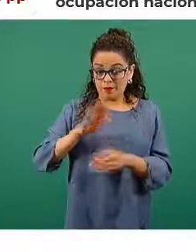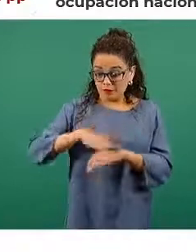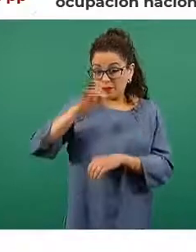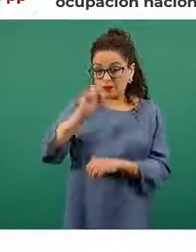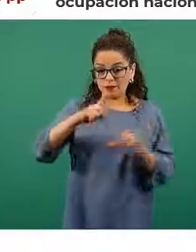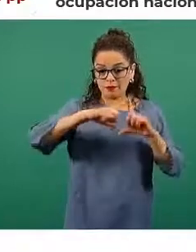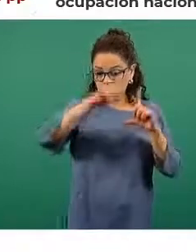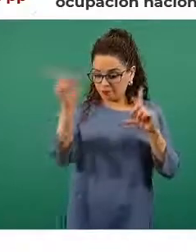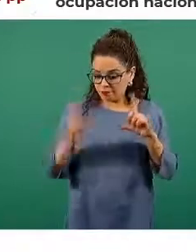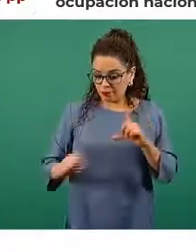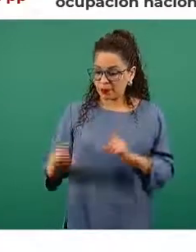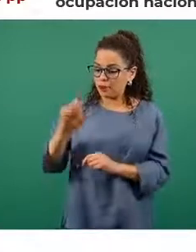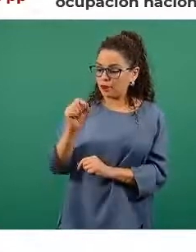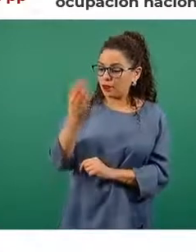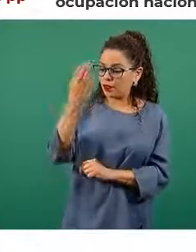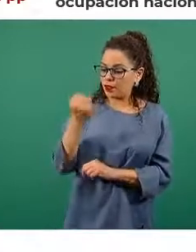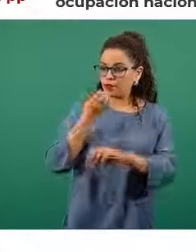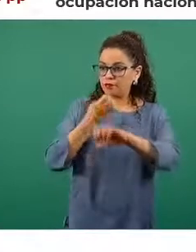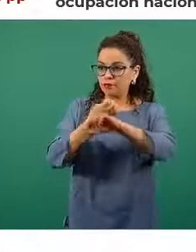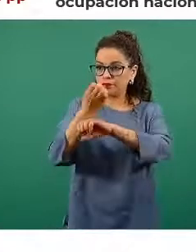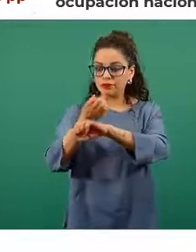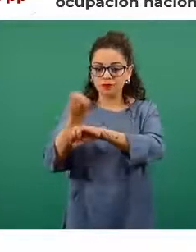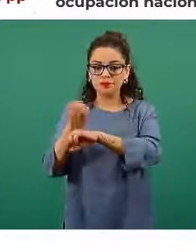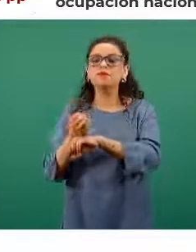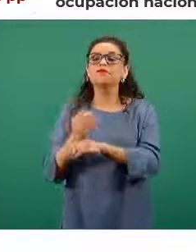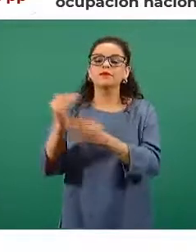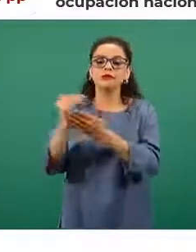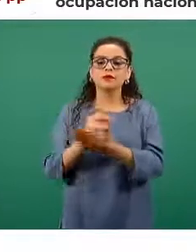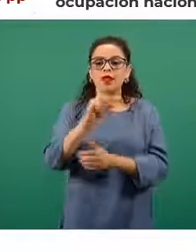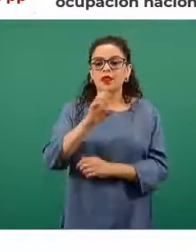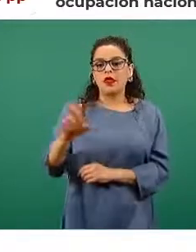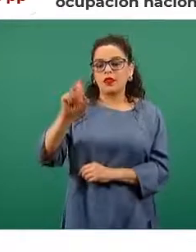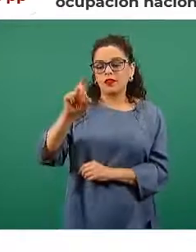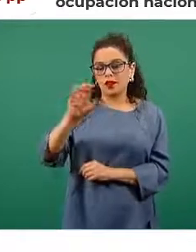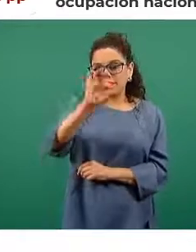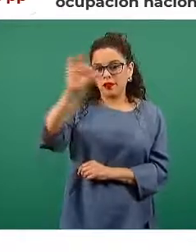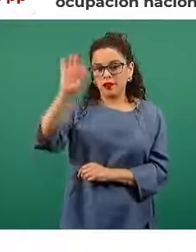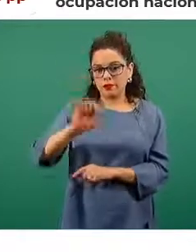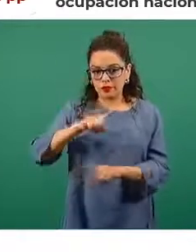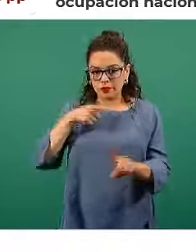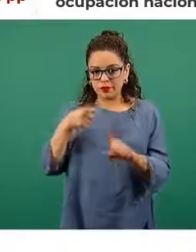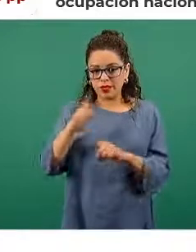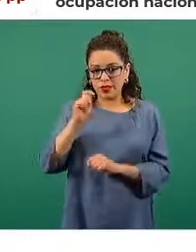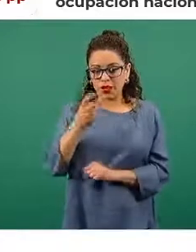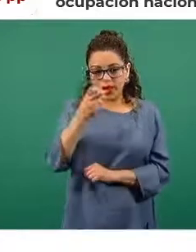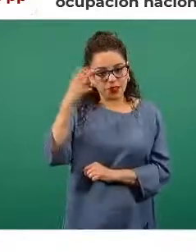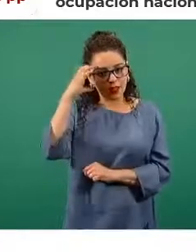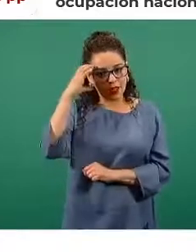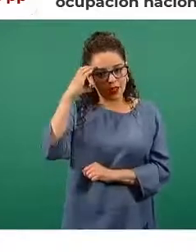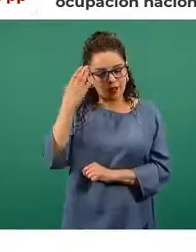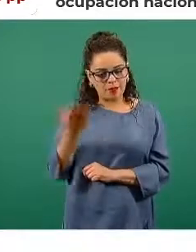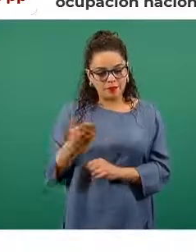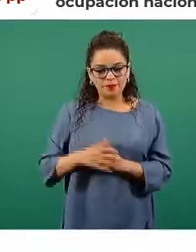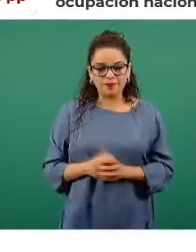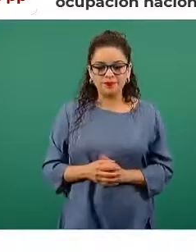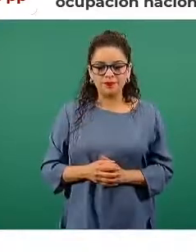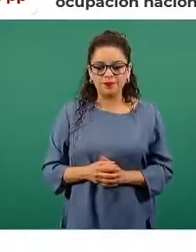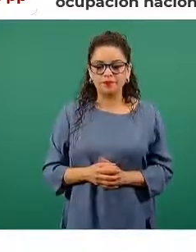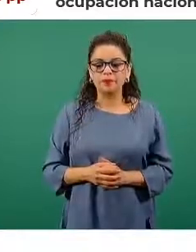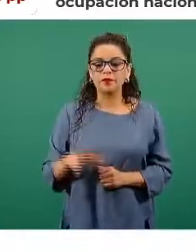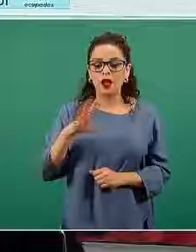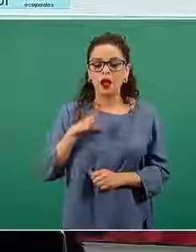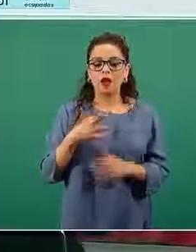29 entidades federativas, tienen también menos del 30% en lo que se refiere a la ocupación de este tipo de camas. Nos dejan